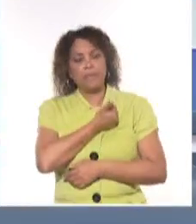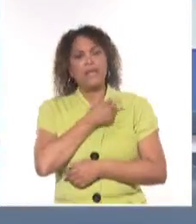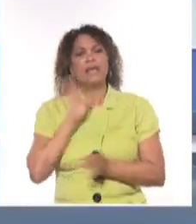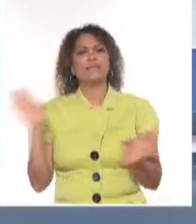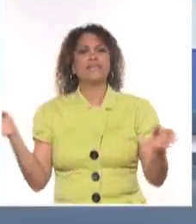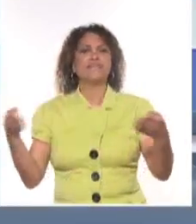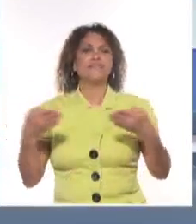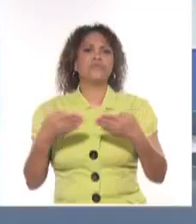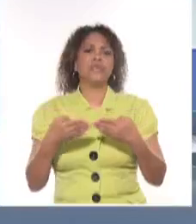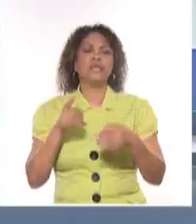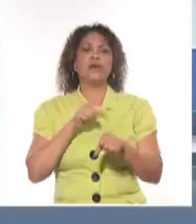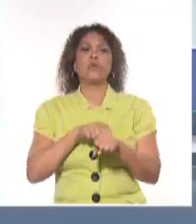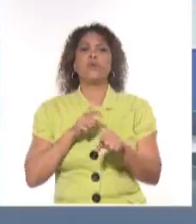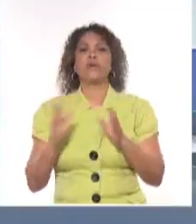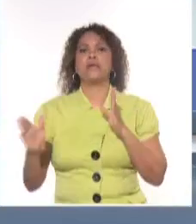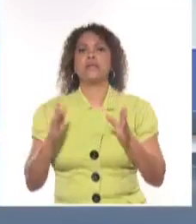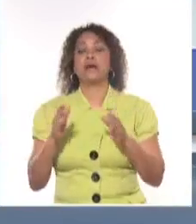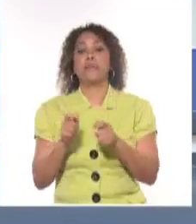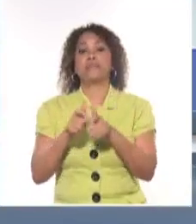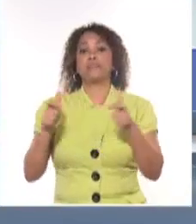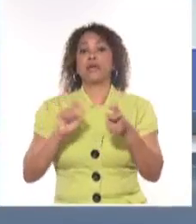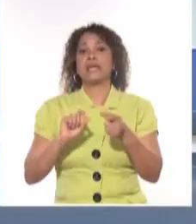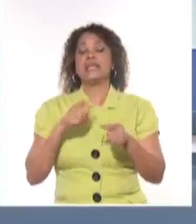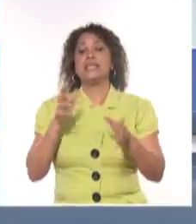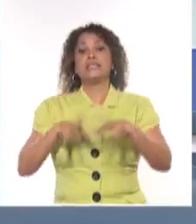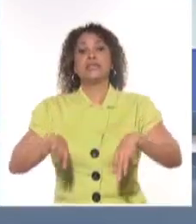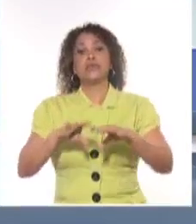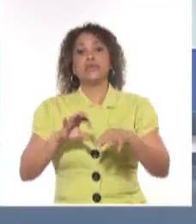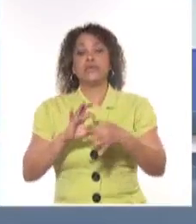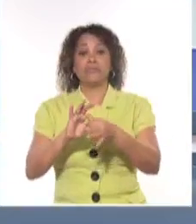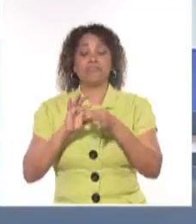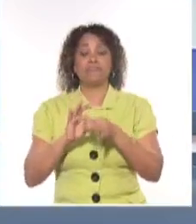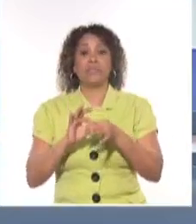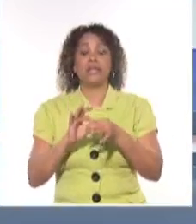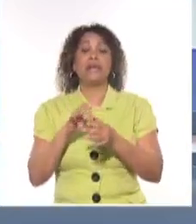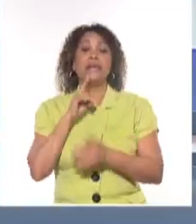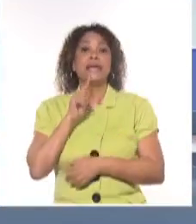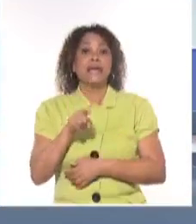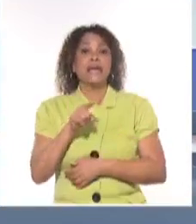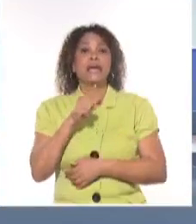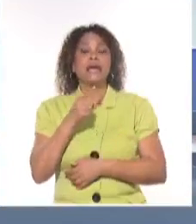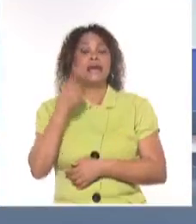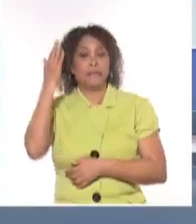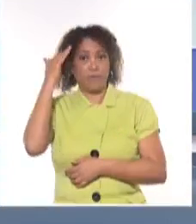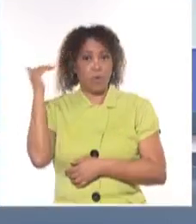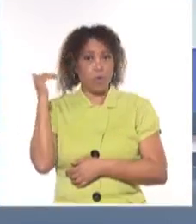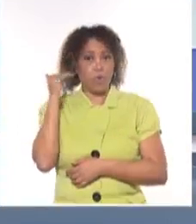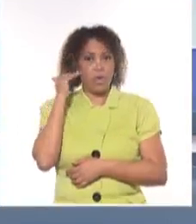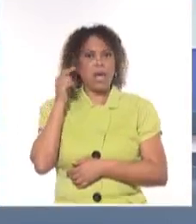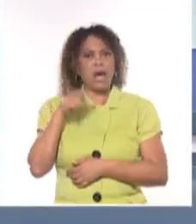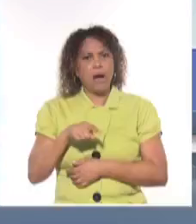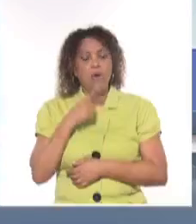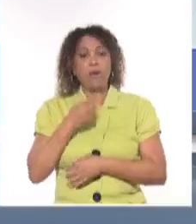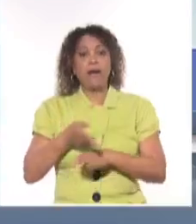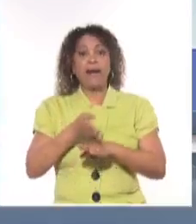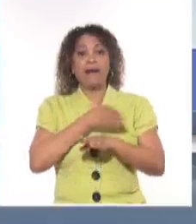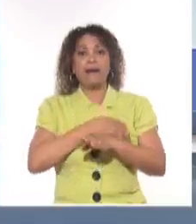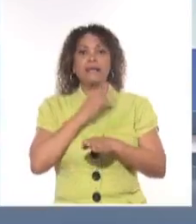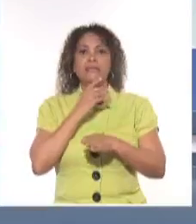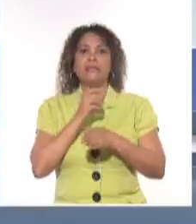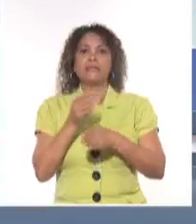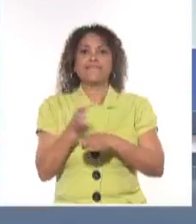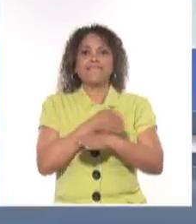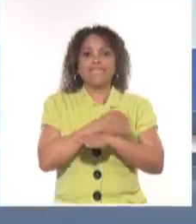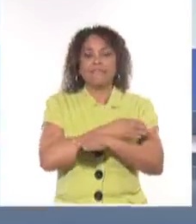capítulo de la mayor crisis política de la historia reciente de ese país, que afronta ahora unas elecciones anticipadas. Pero